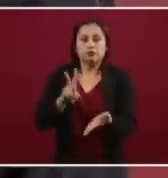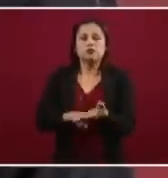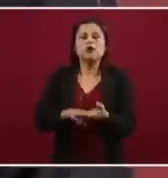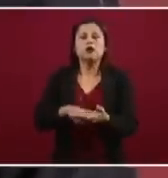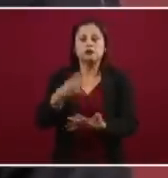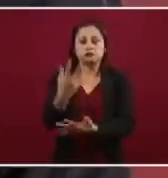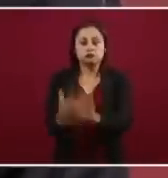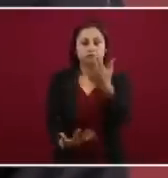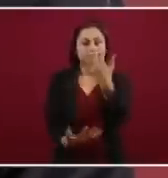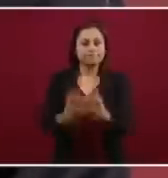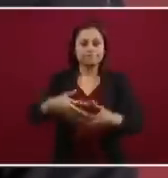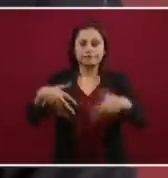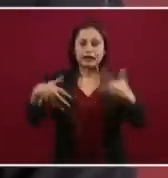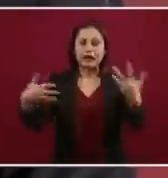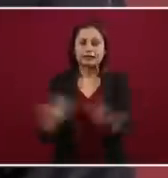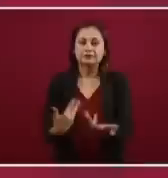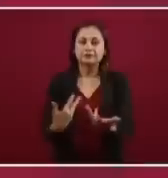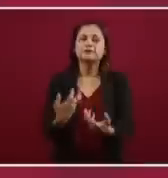La fortaleza dimana